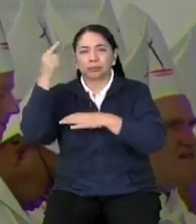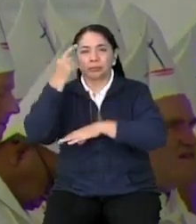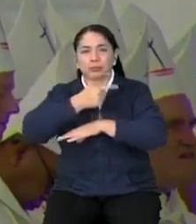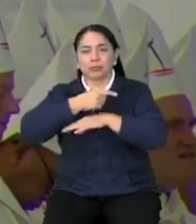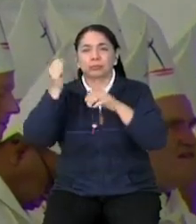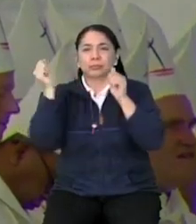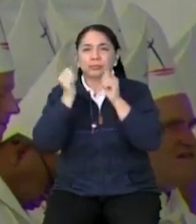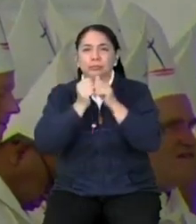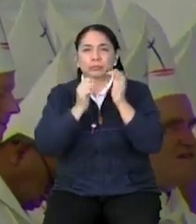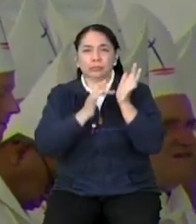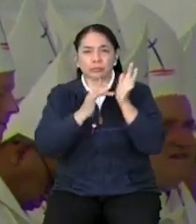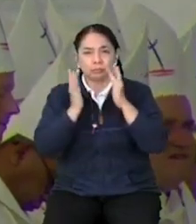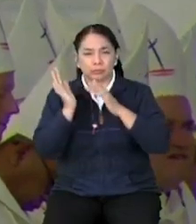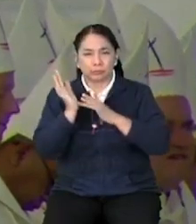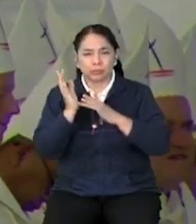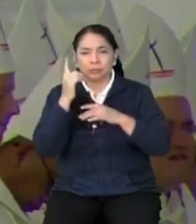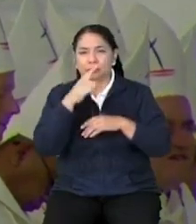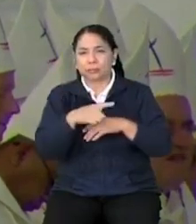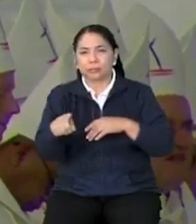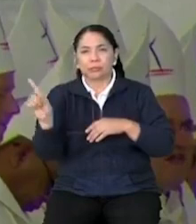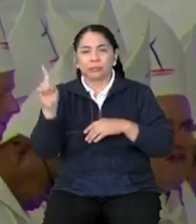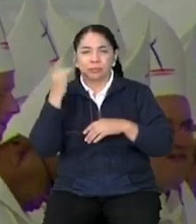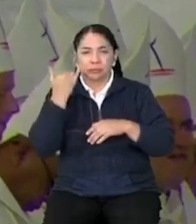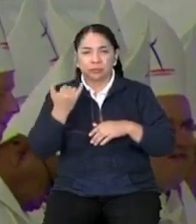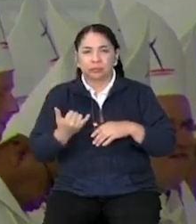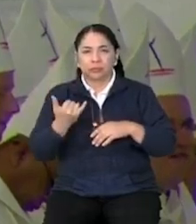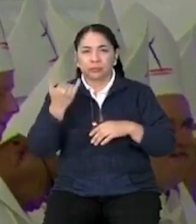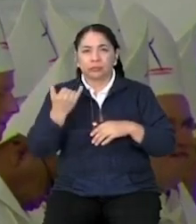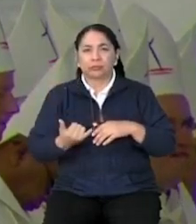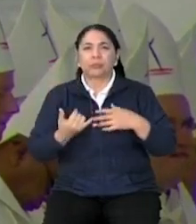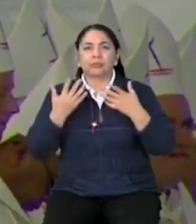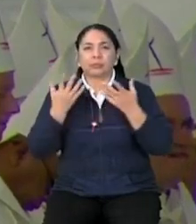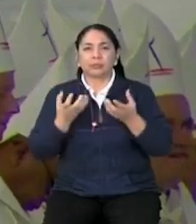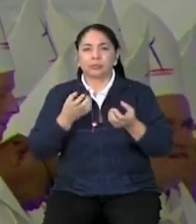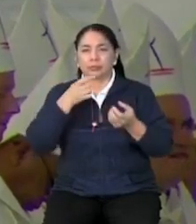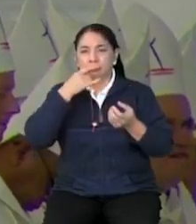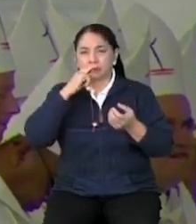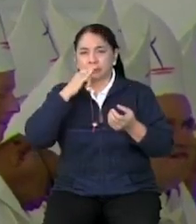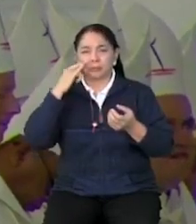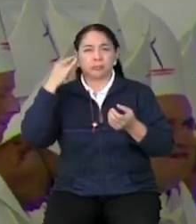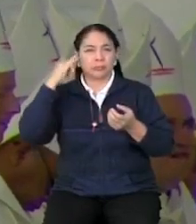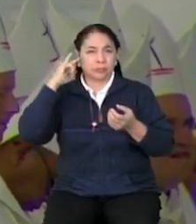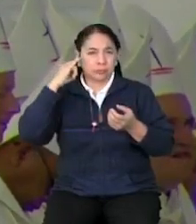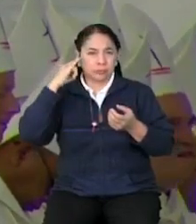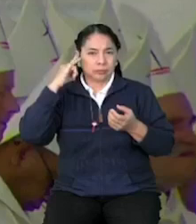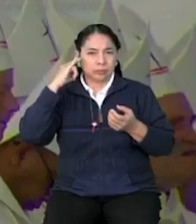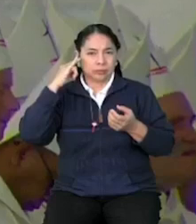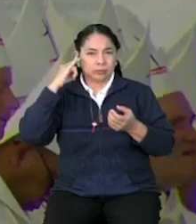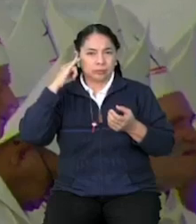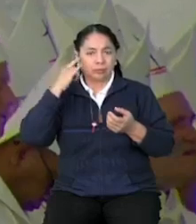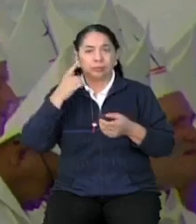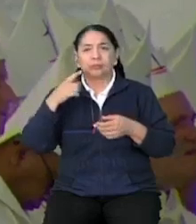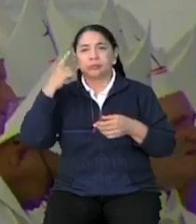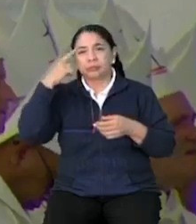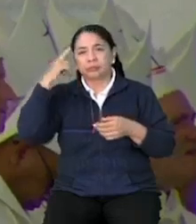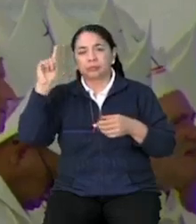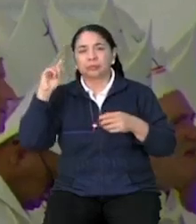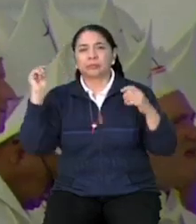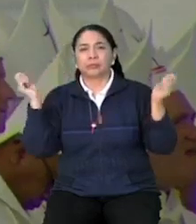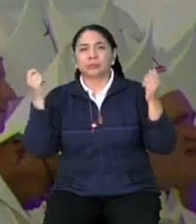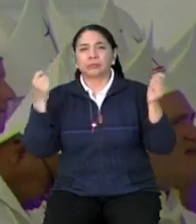Jesús ustedes hoy queridos niños y niñas para celebrar